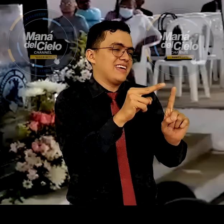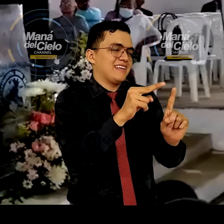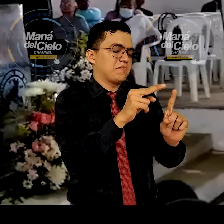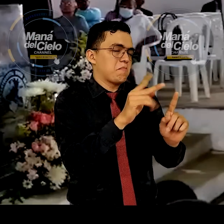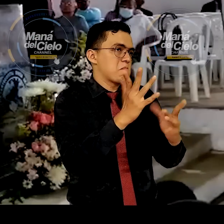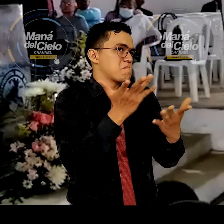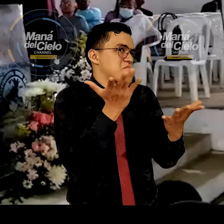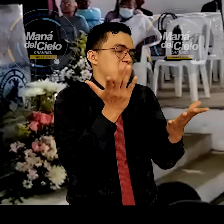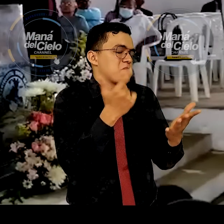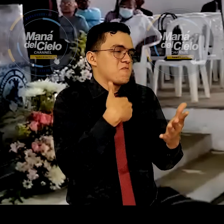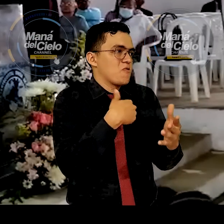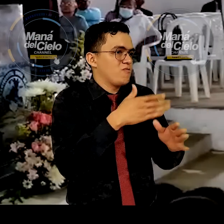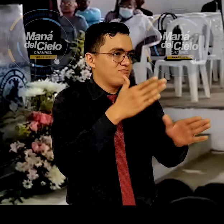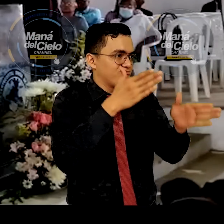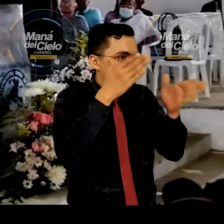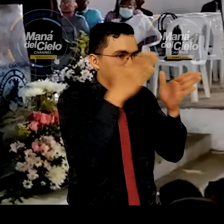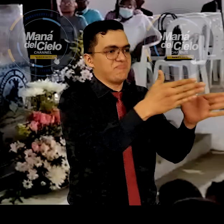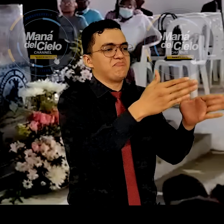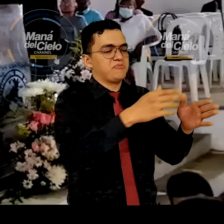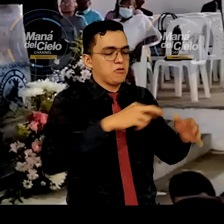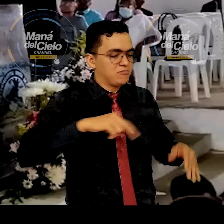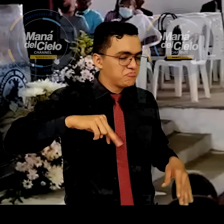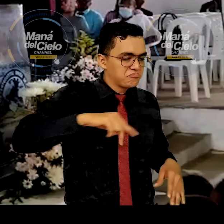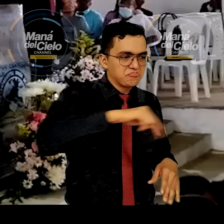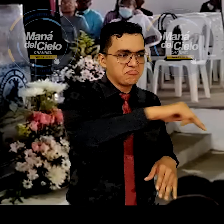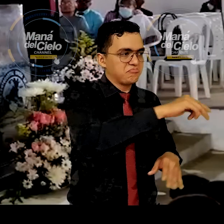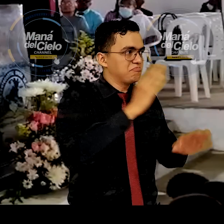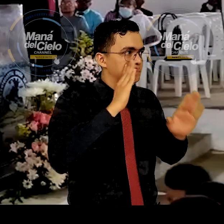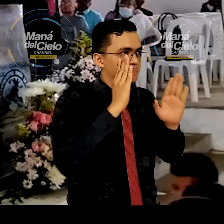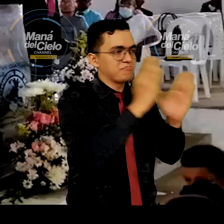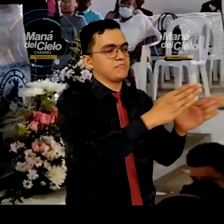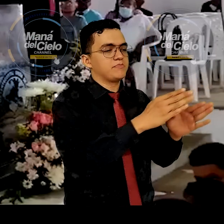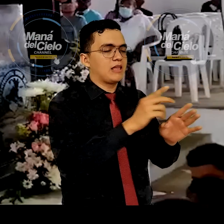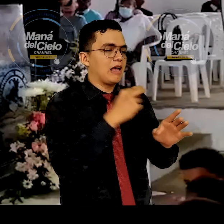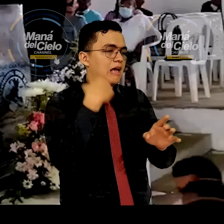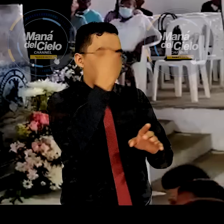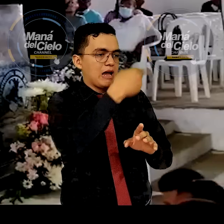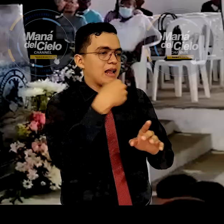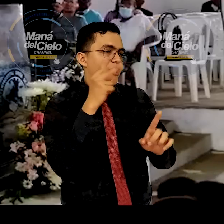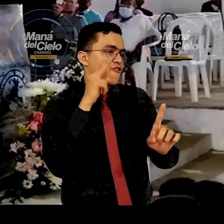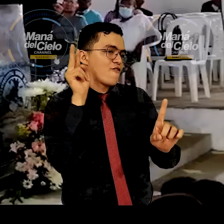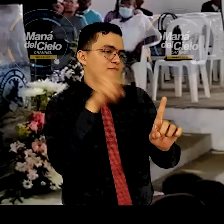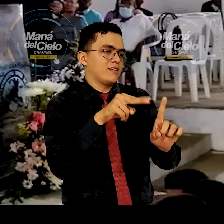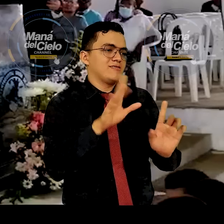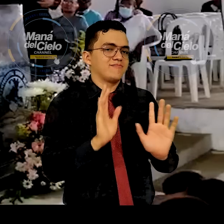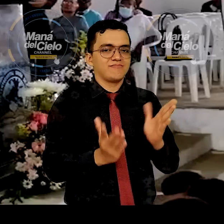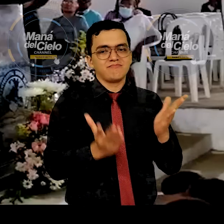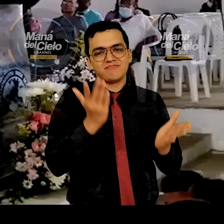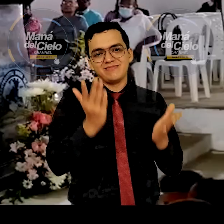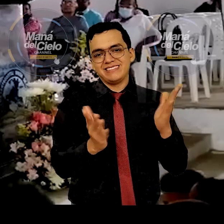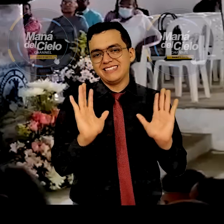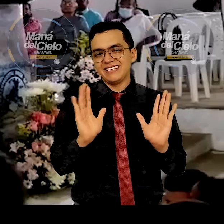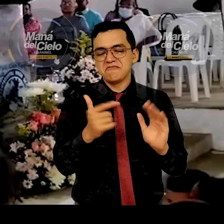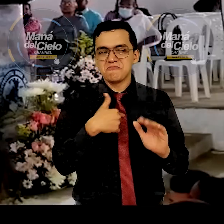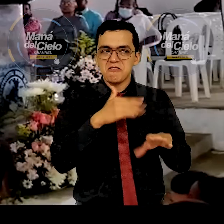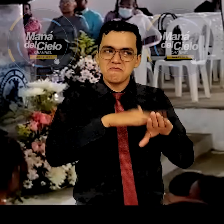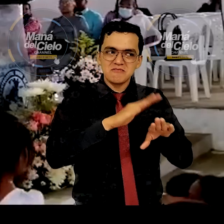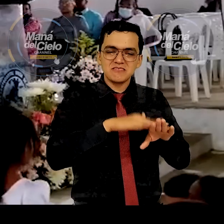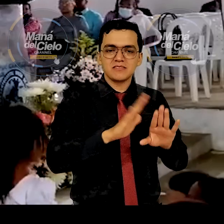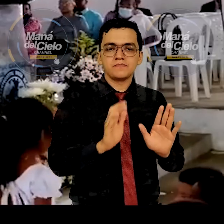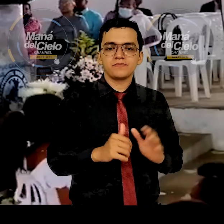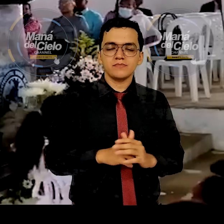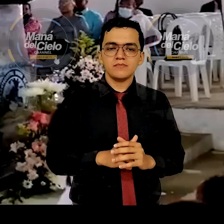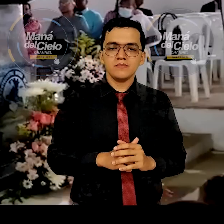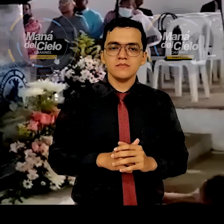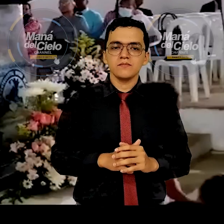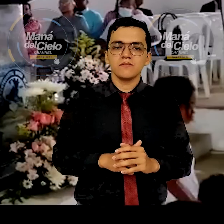Y no la vi. Entonces ella tiene dos posibilidades. O dice, ¿que no me vio? Eso no se lo creo